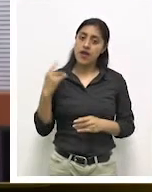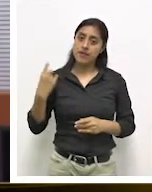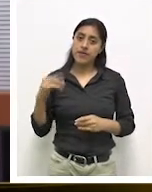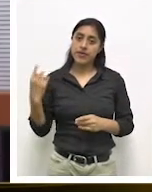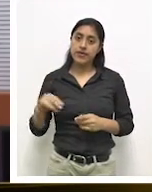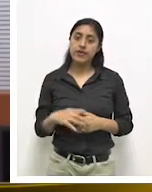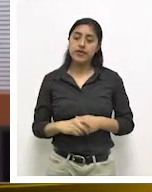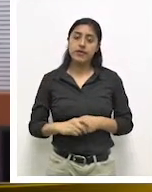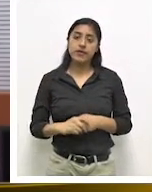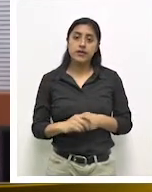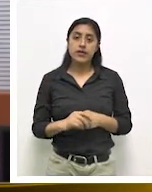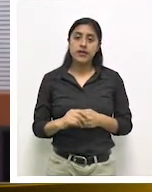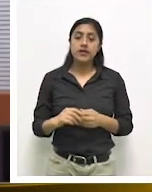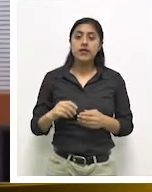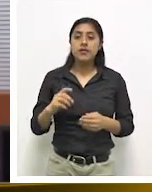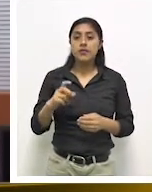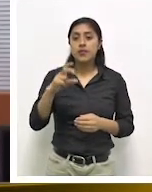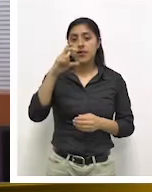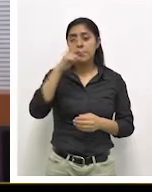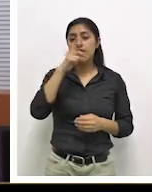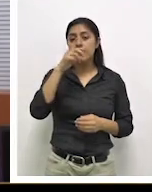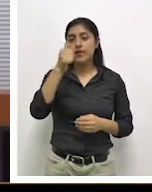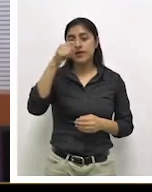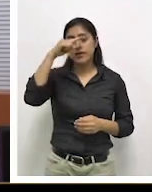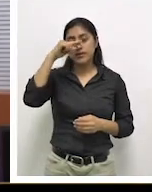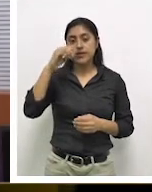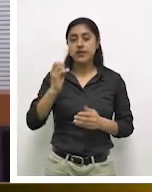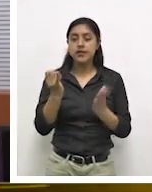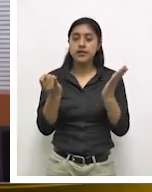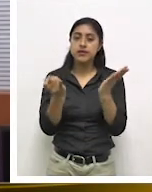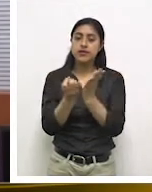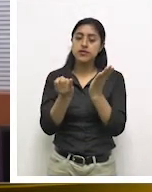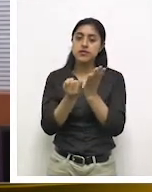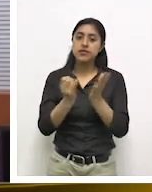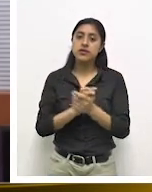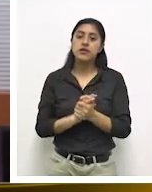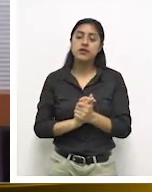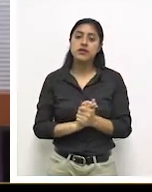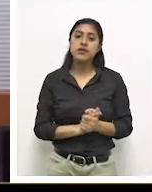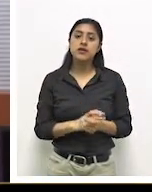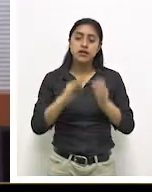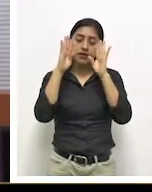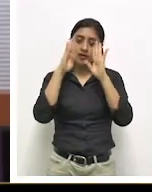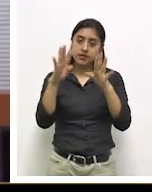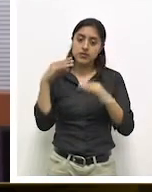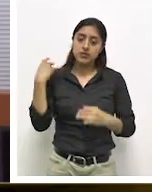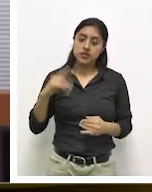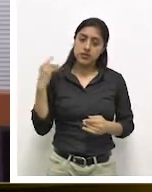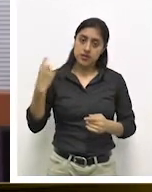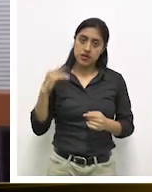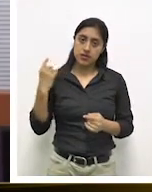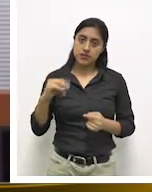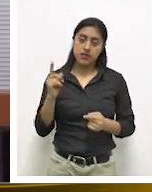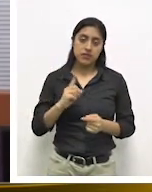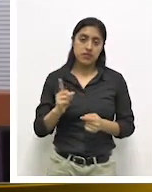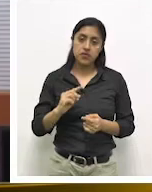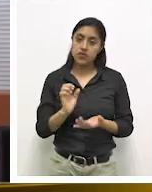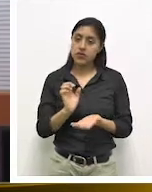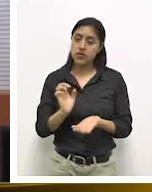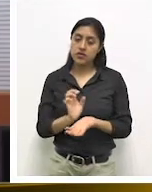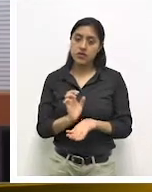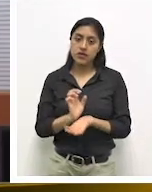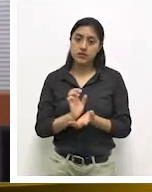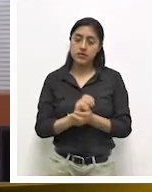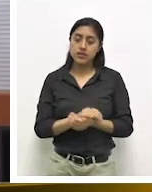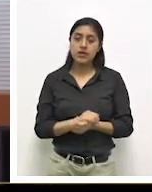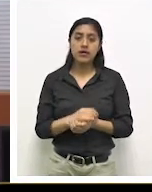más eficiente y pronta, sería por medio del chat institucional, que es una herramienta muy buena que tenemos. La atención es inmediata, ¿verdad?